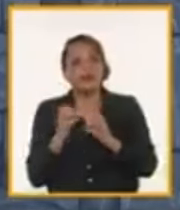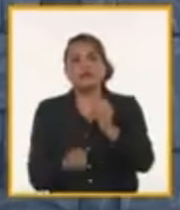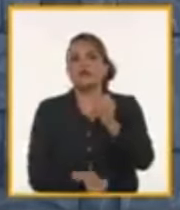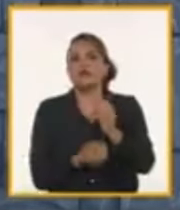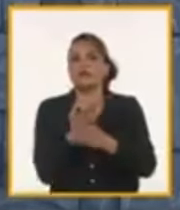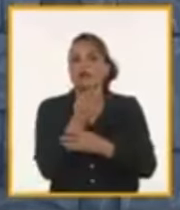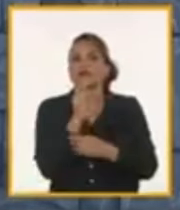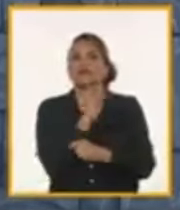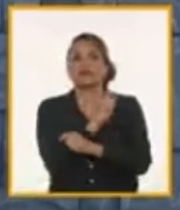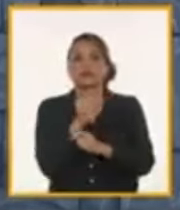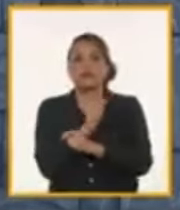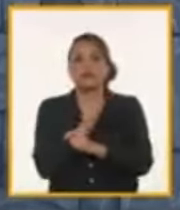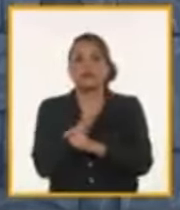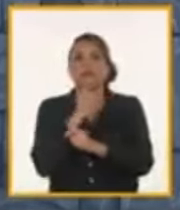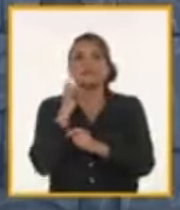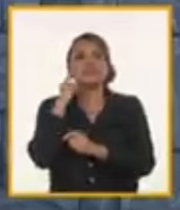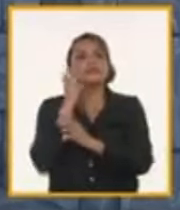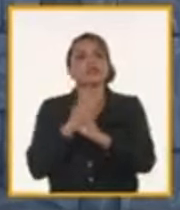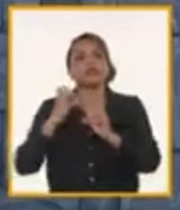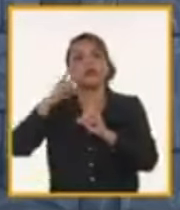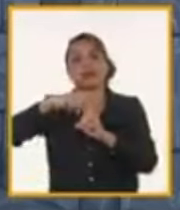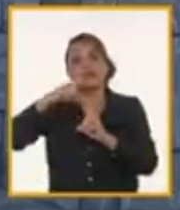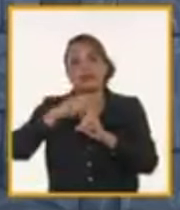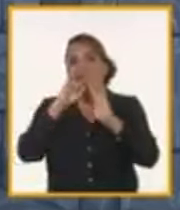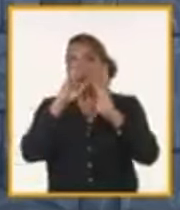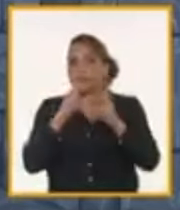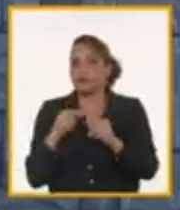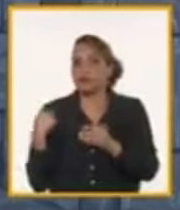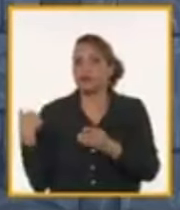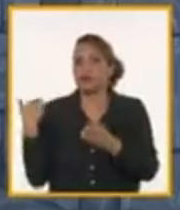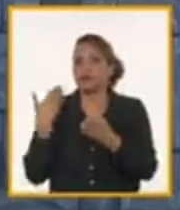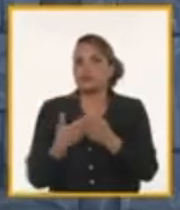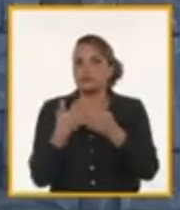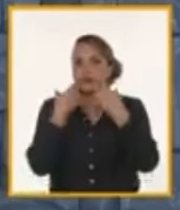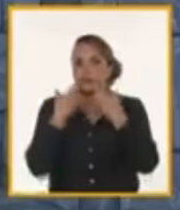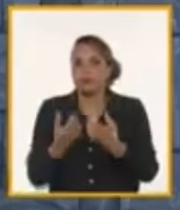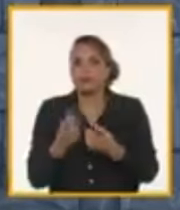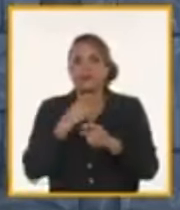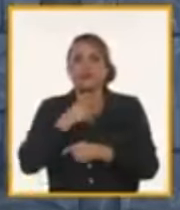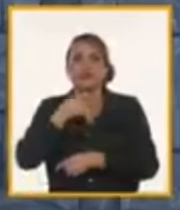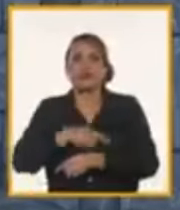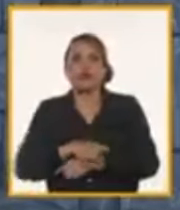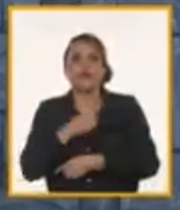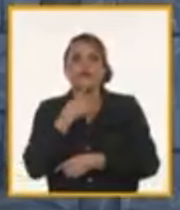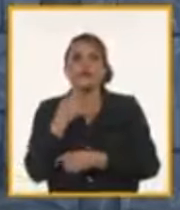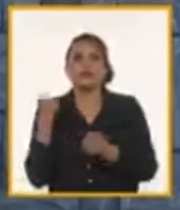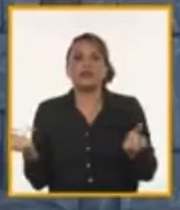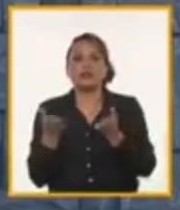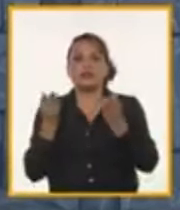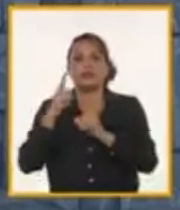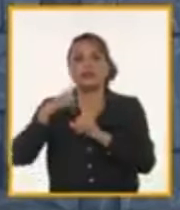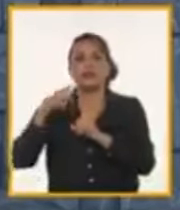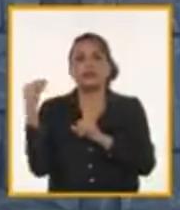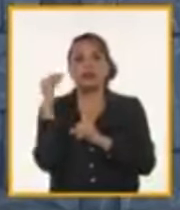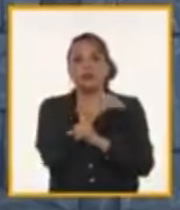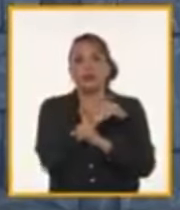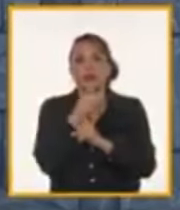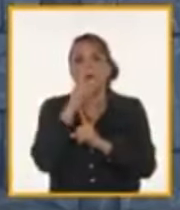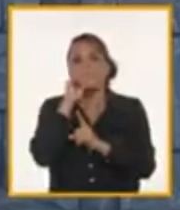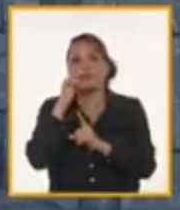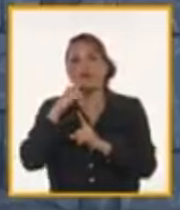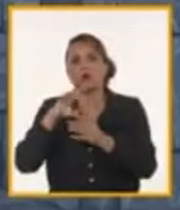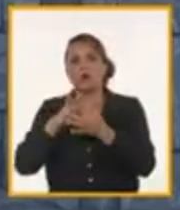técnicas con resultados importantes en temáticas como incl la generación y desarrollo de tecnologías para la producción de biogas